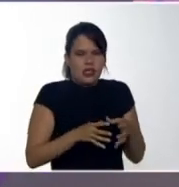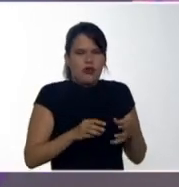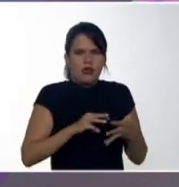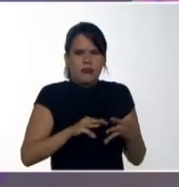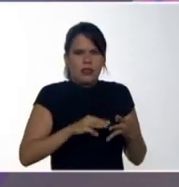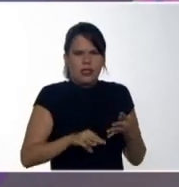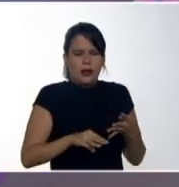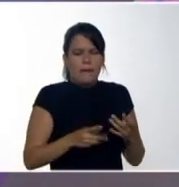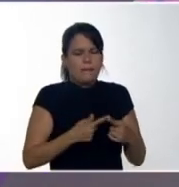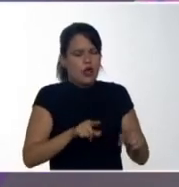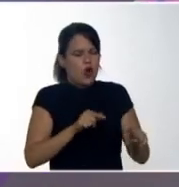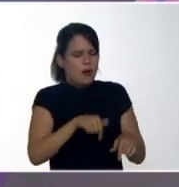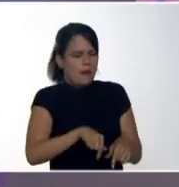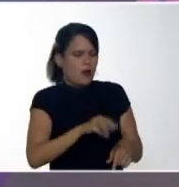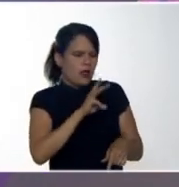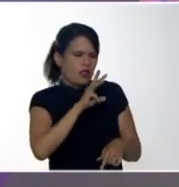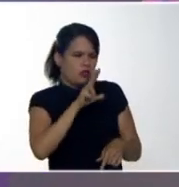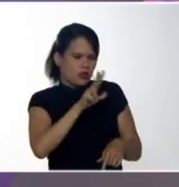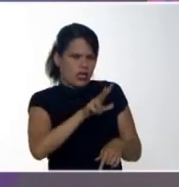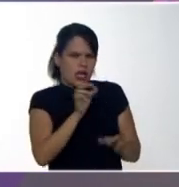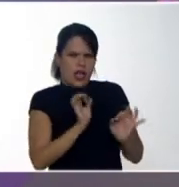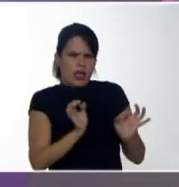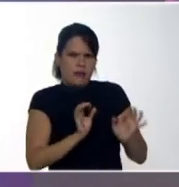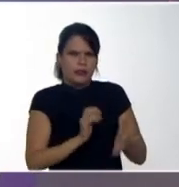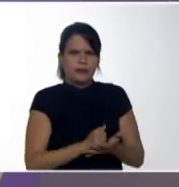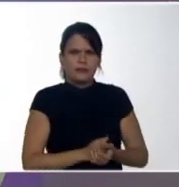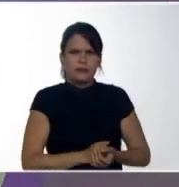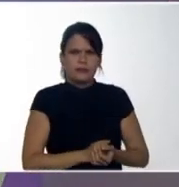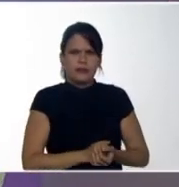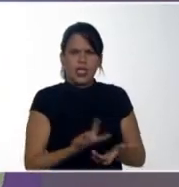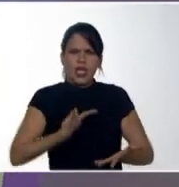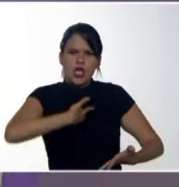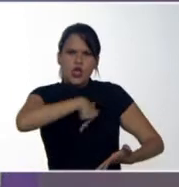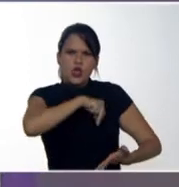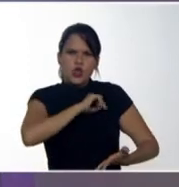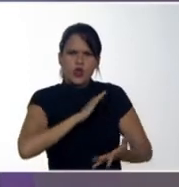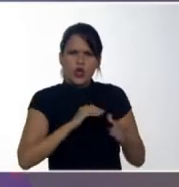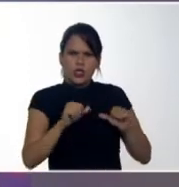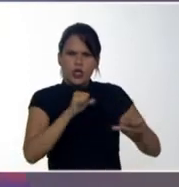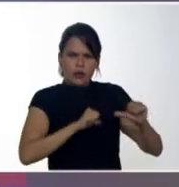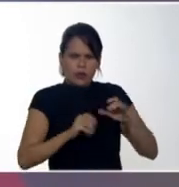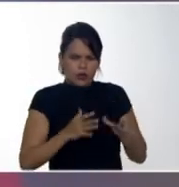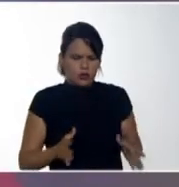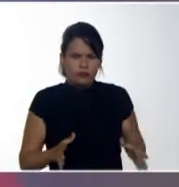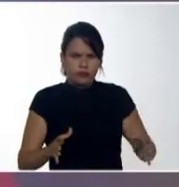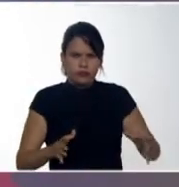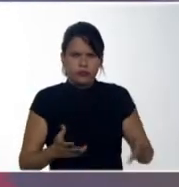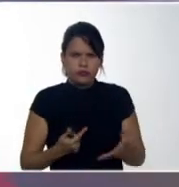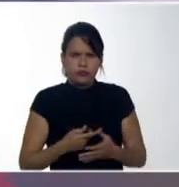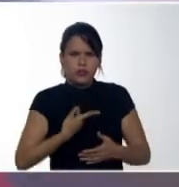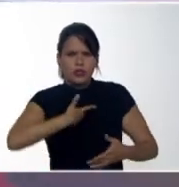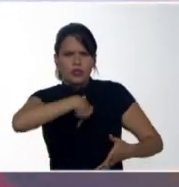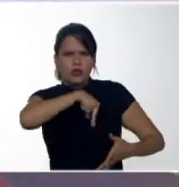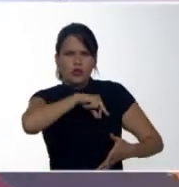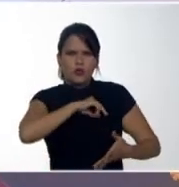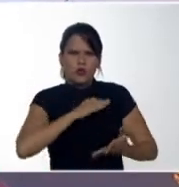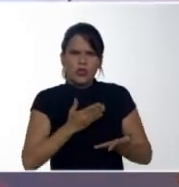hablar fundamentalmente de esos tres estados. Excelente. En nuestro laboratorio móvil, que se convierte en